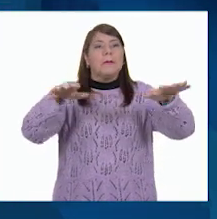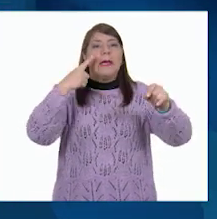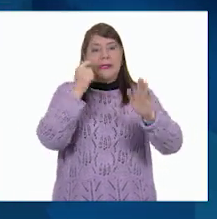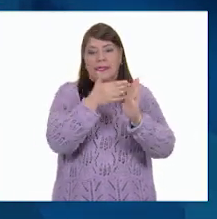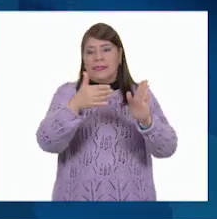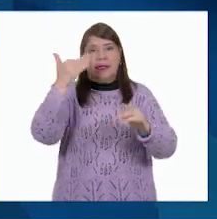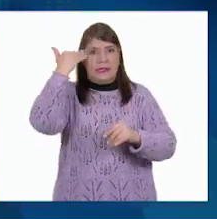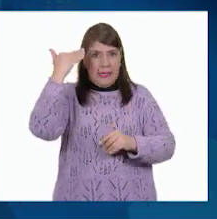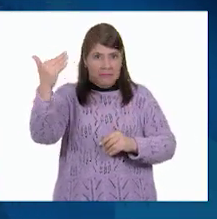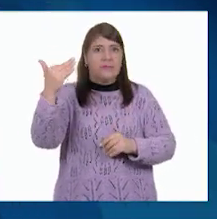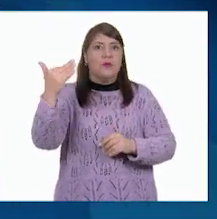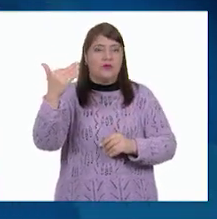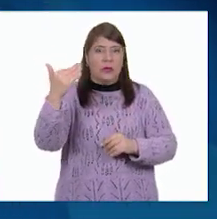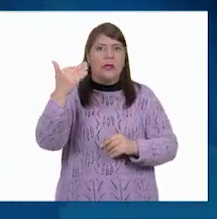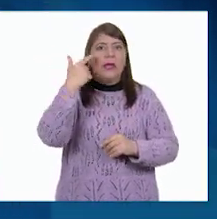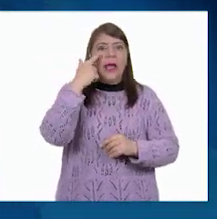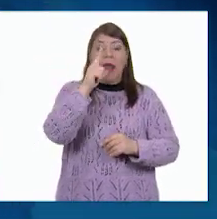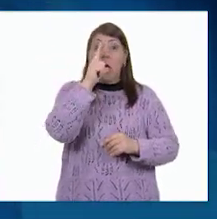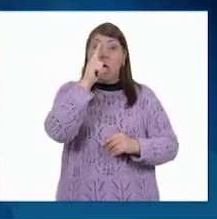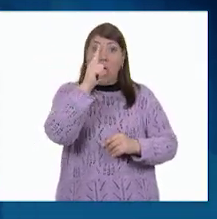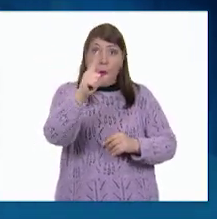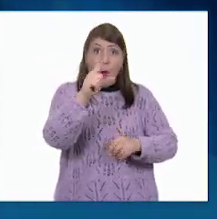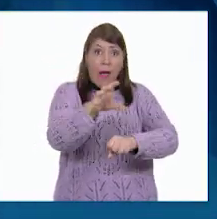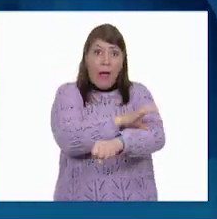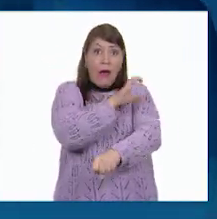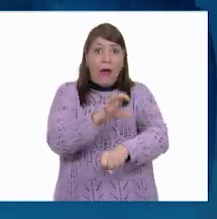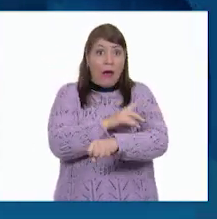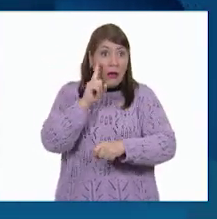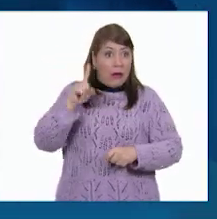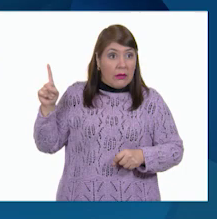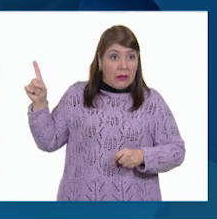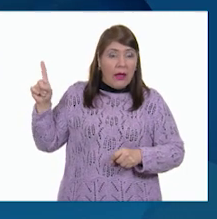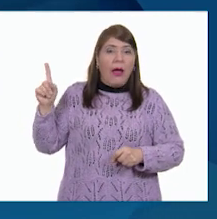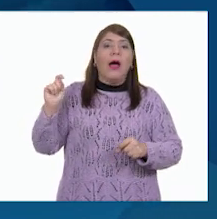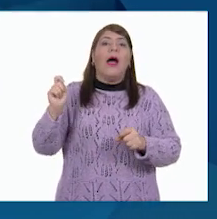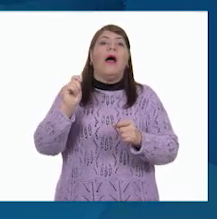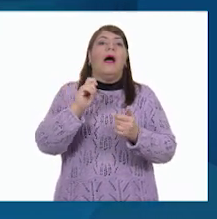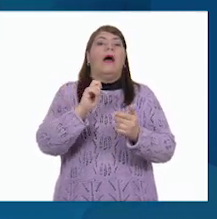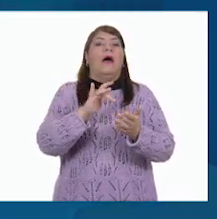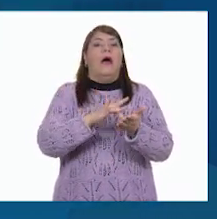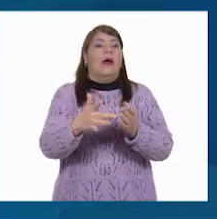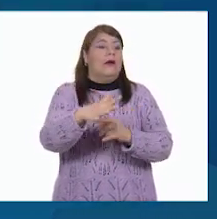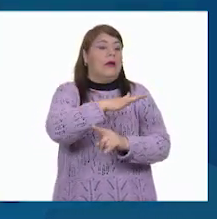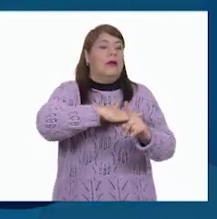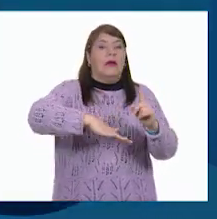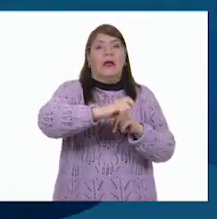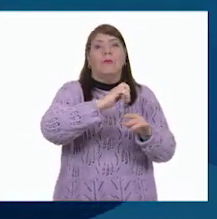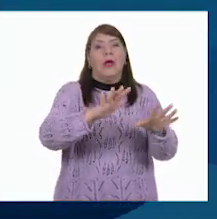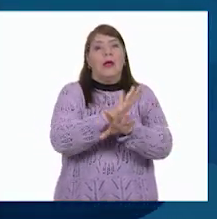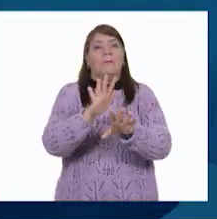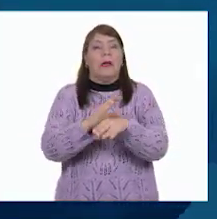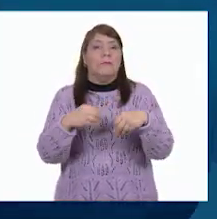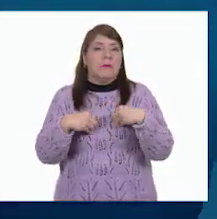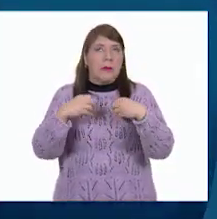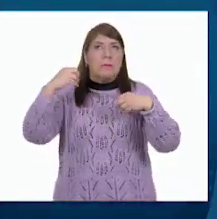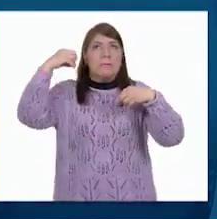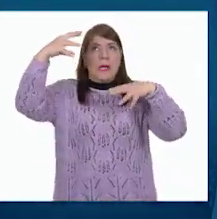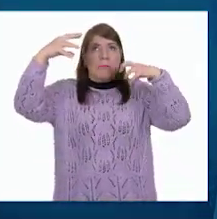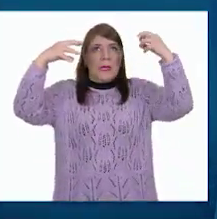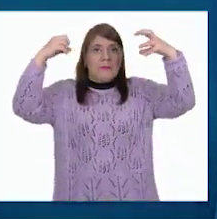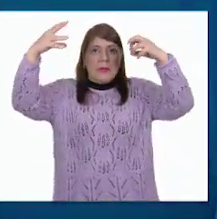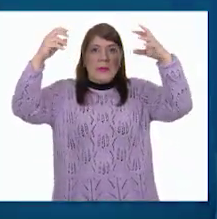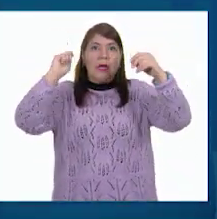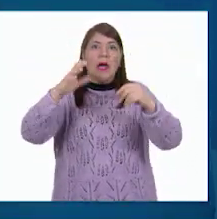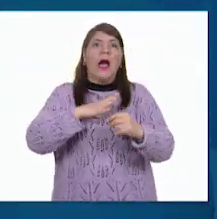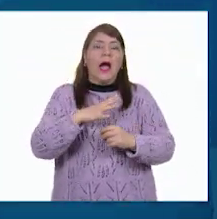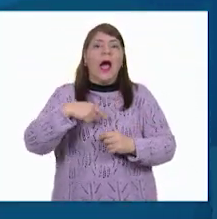periodo. La luz eléctrica fue una innovación que cambió completamente la vida de las personas. Gracias al alumbrado público, la